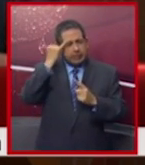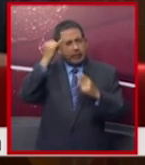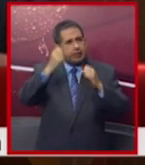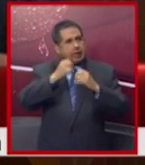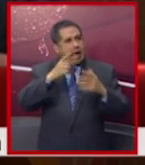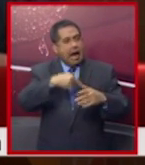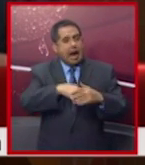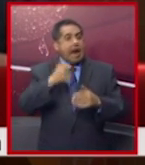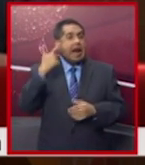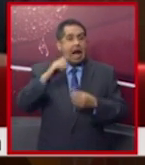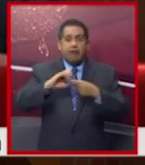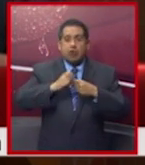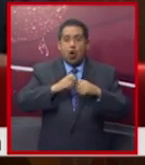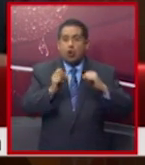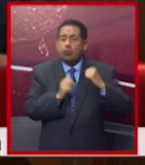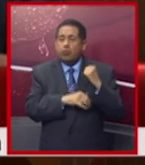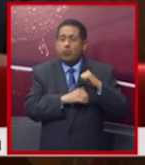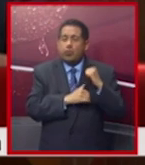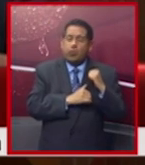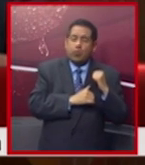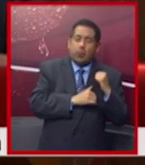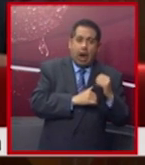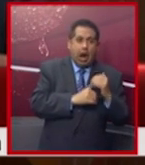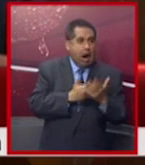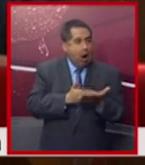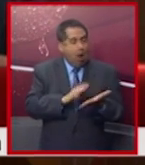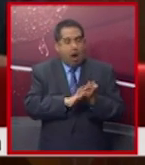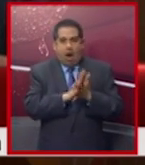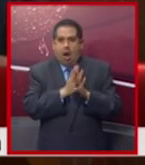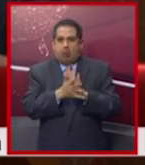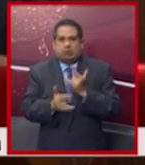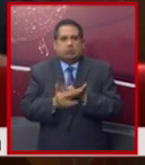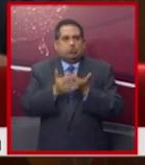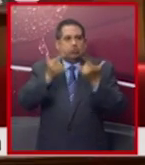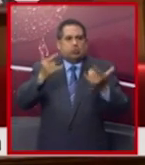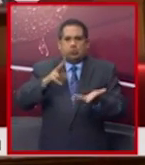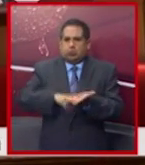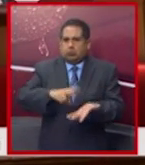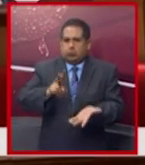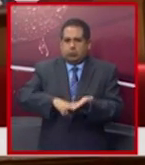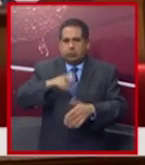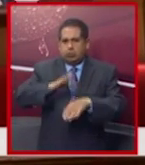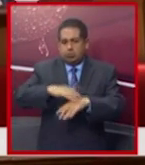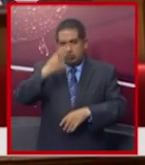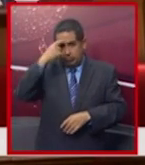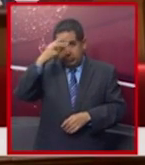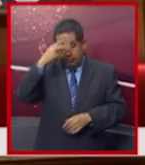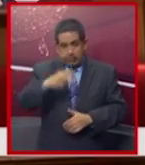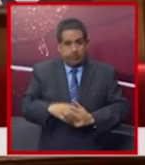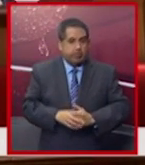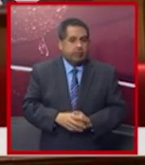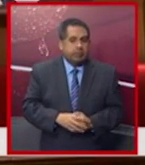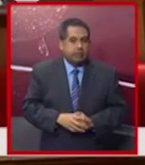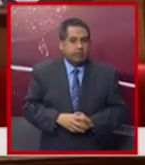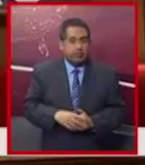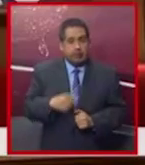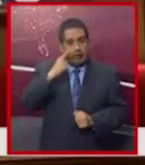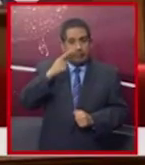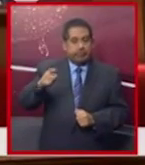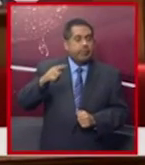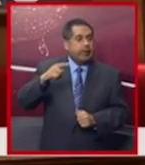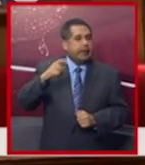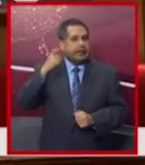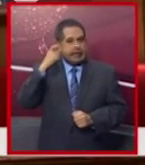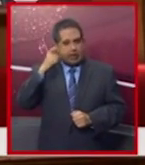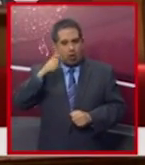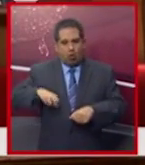granos, fuera testigo de todos los hechos históricos que ha presenciado? Fue el gobernador del estado de Querétaro,